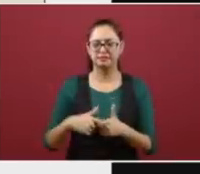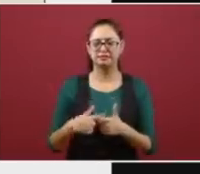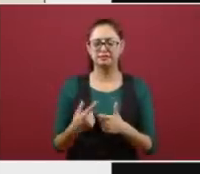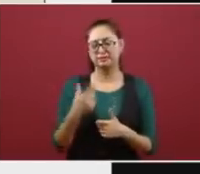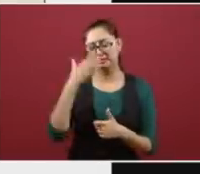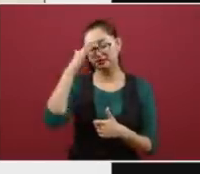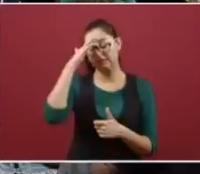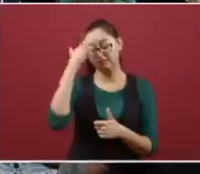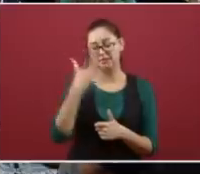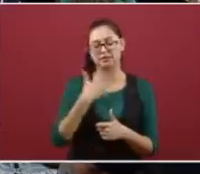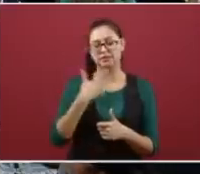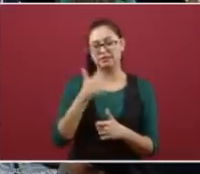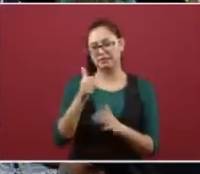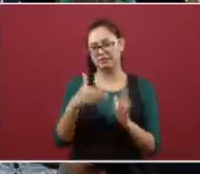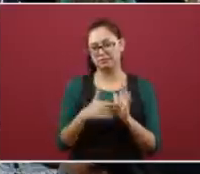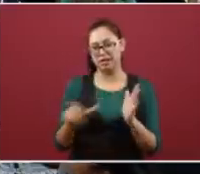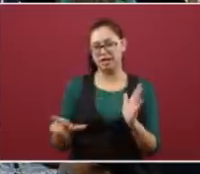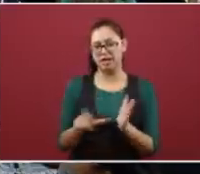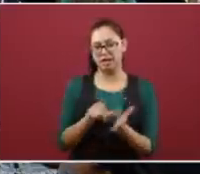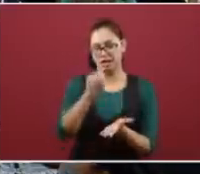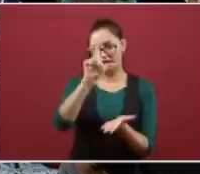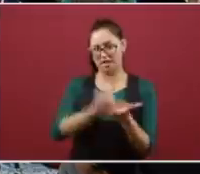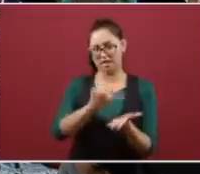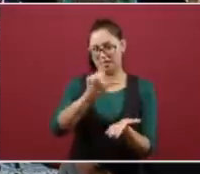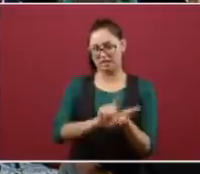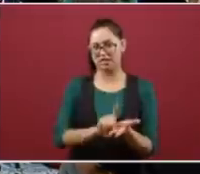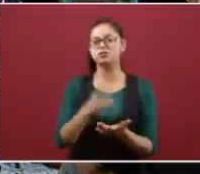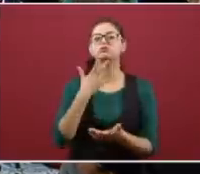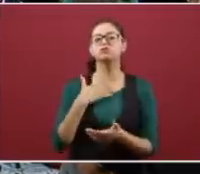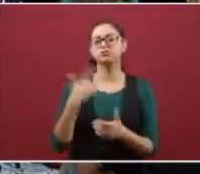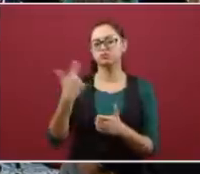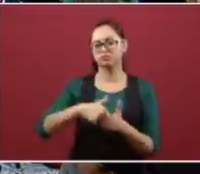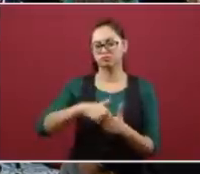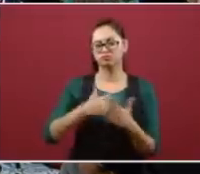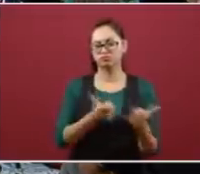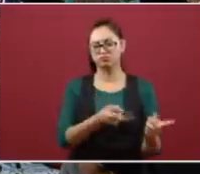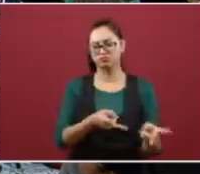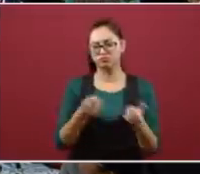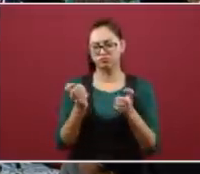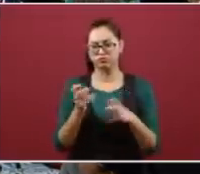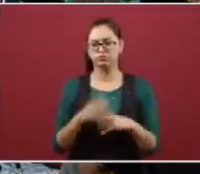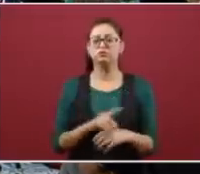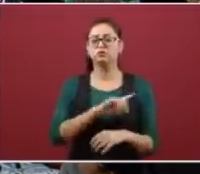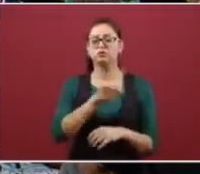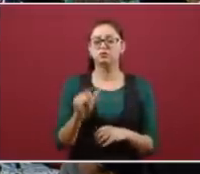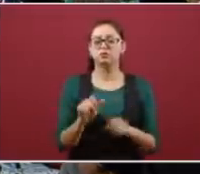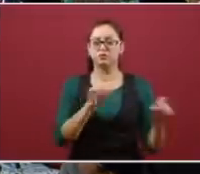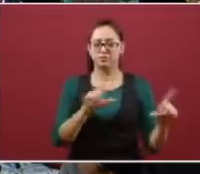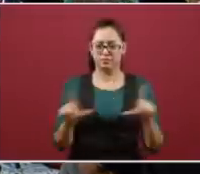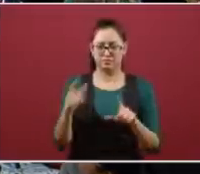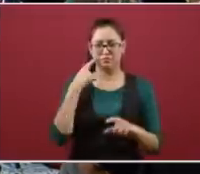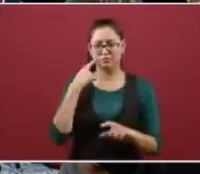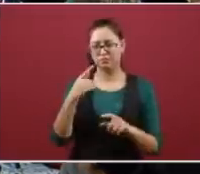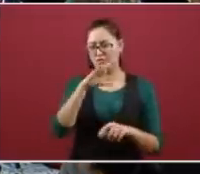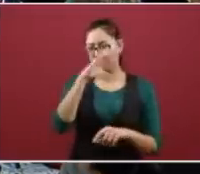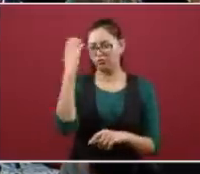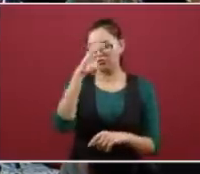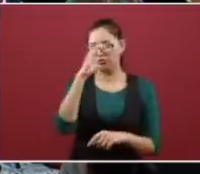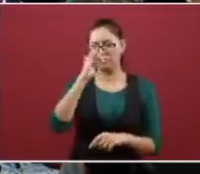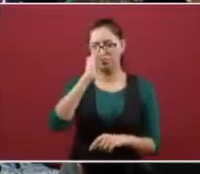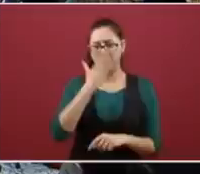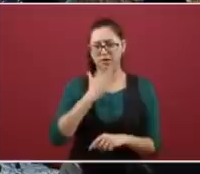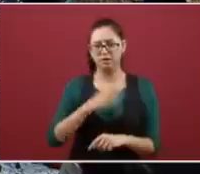cisterna con seis mil litros de hidrocarburo aquí enseguida tenemos las imágenes por favor ese es